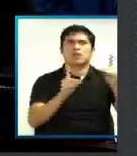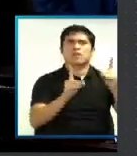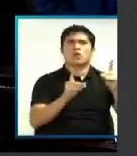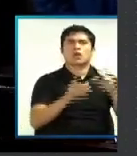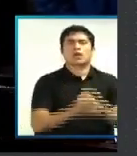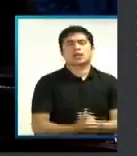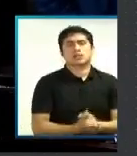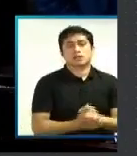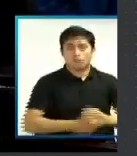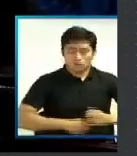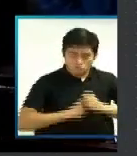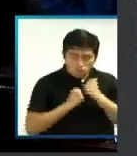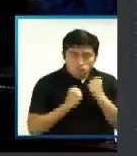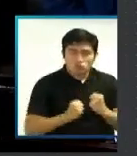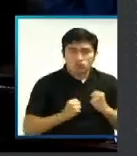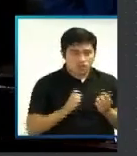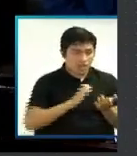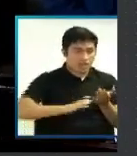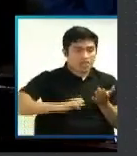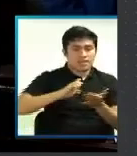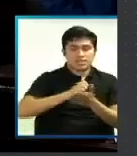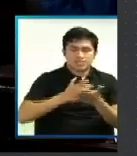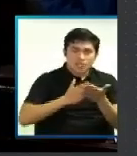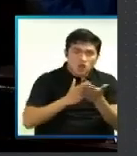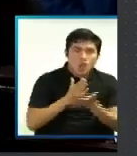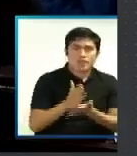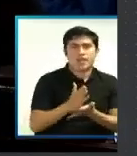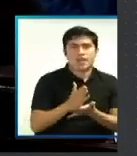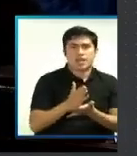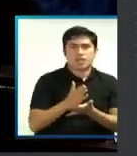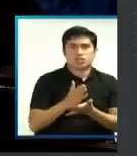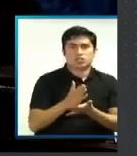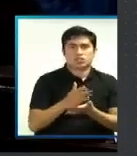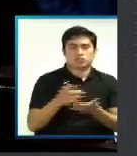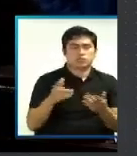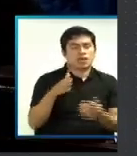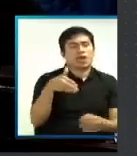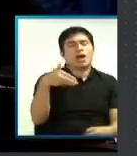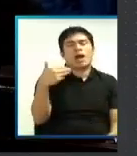48 cantones en vivo para Noticiero Guatevisión. Quisiera poder entrevistarlo.